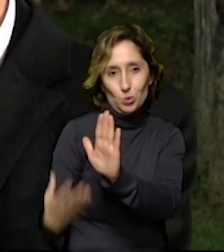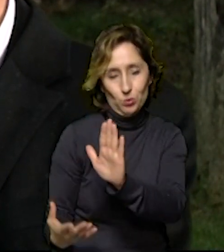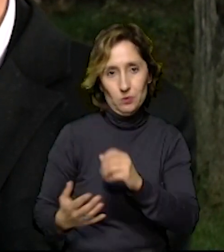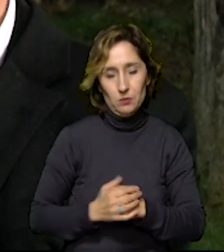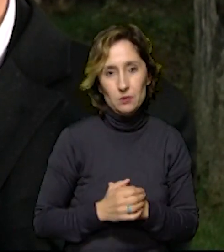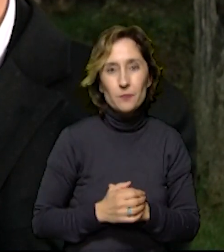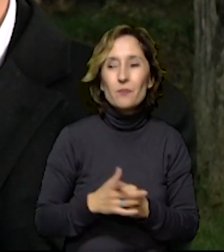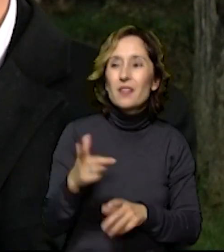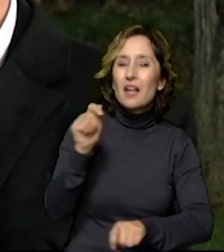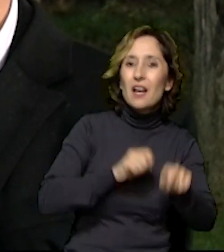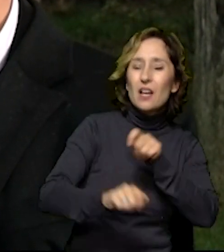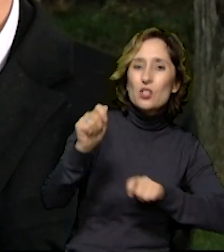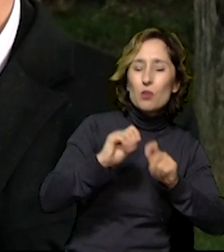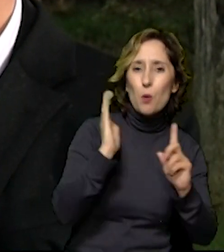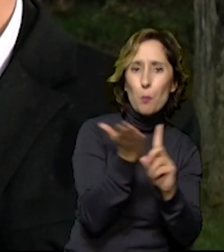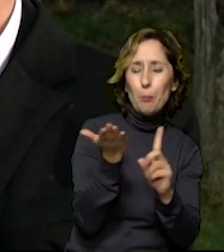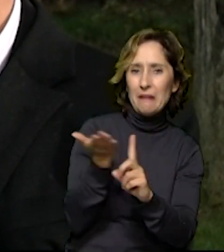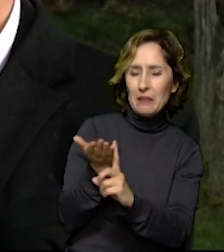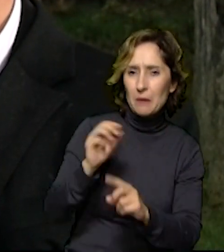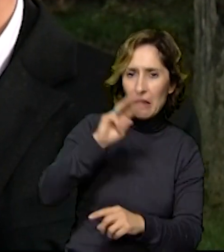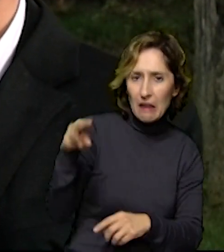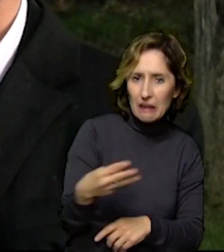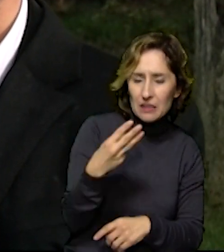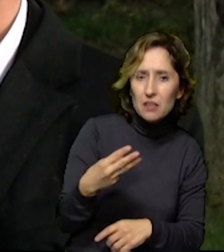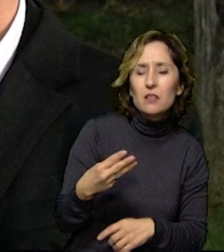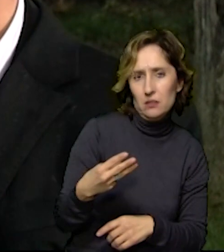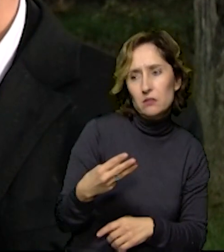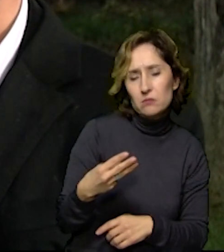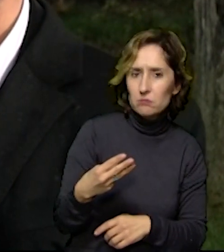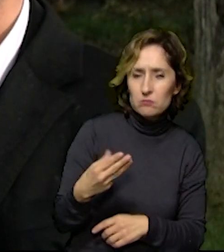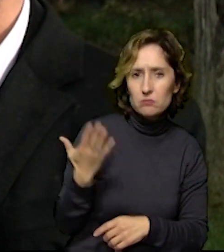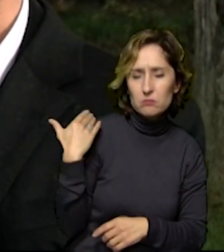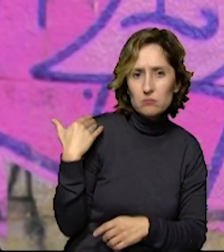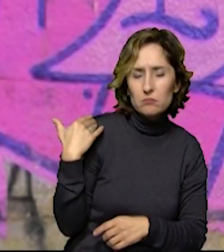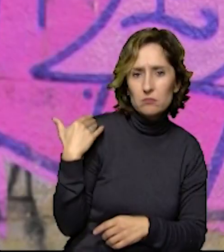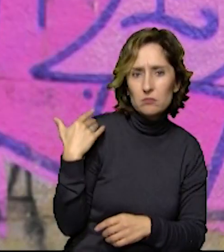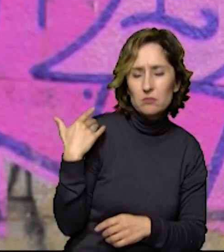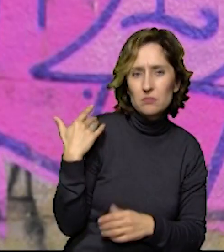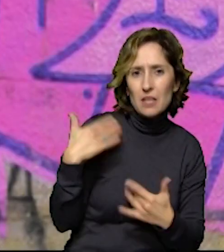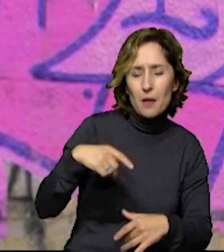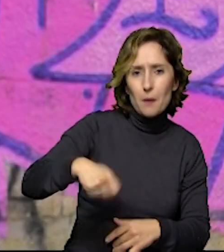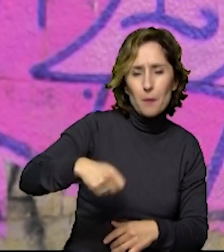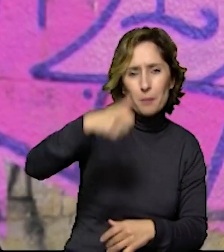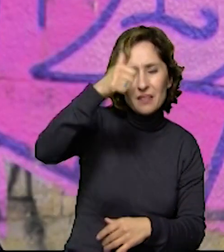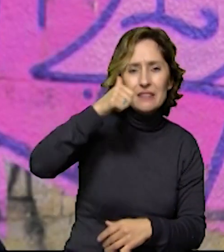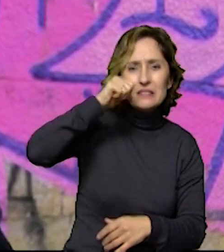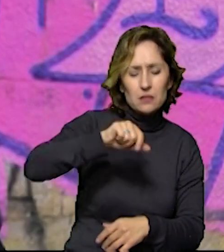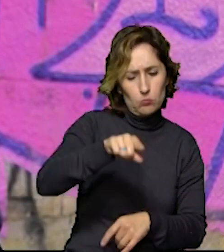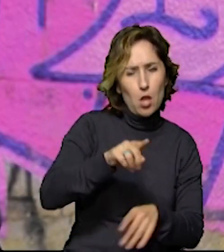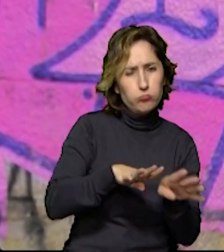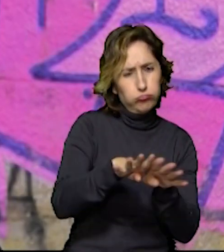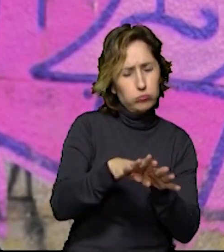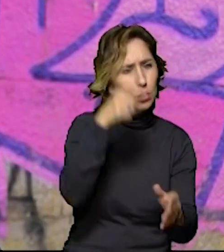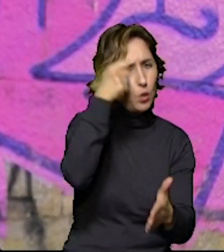de víctimas de ETA han sido muy críticas en las últimas semanas con el ya presidente Sánchez, y han